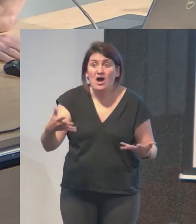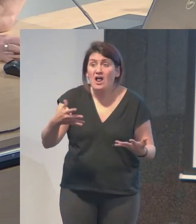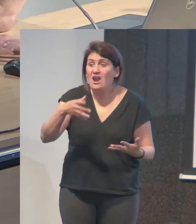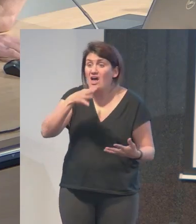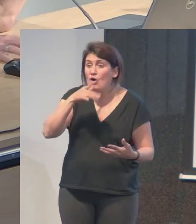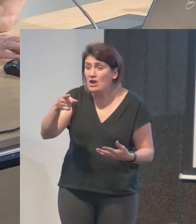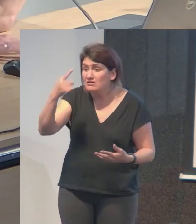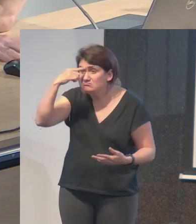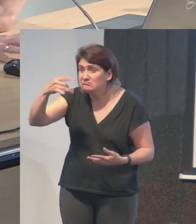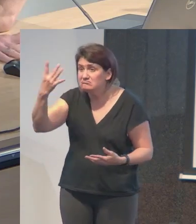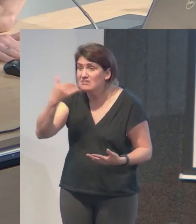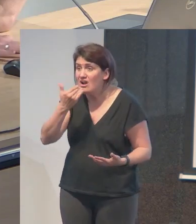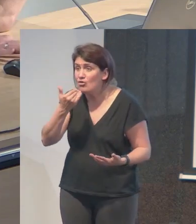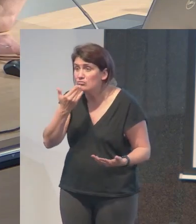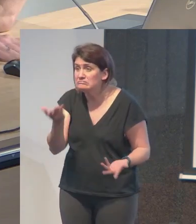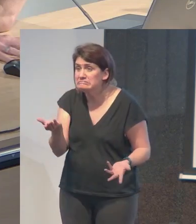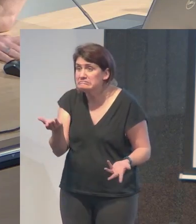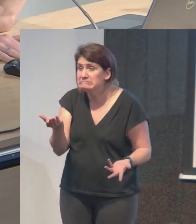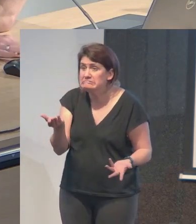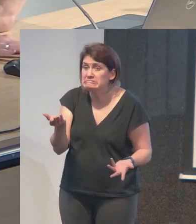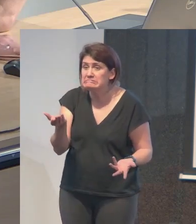¿se te ocurre algo?